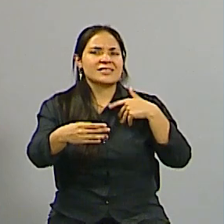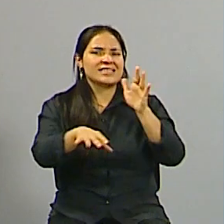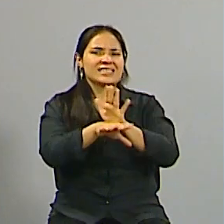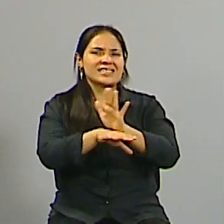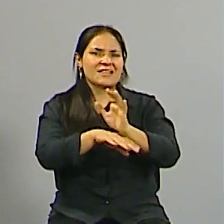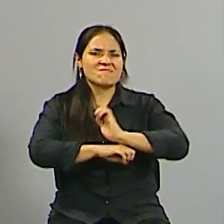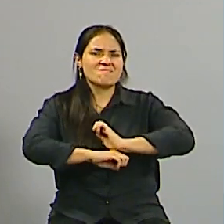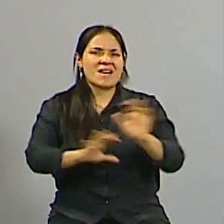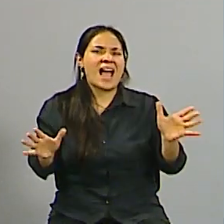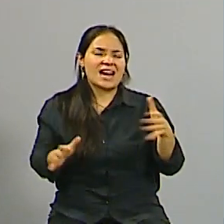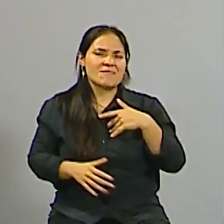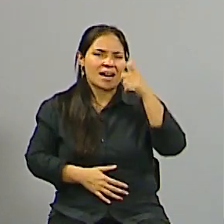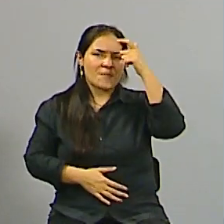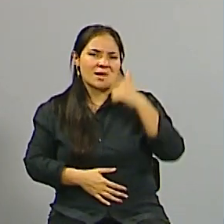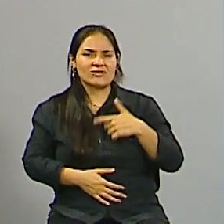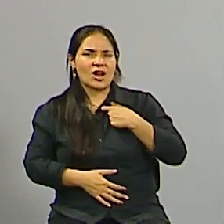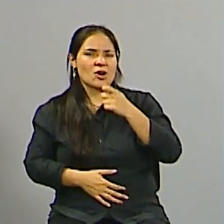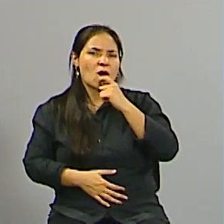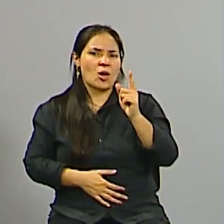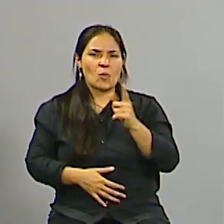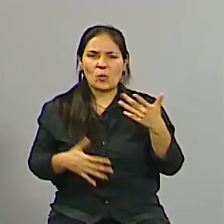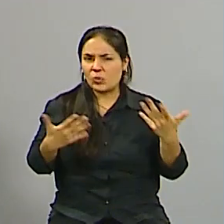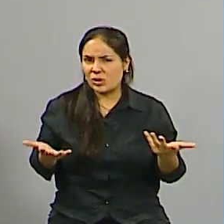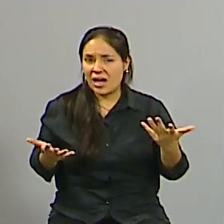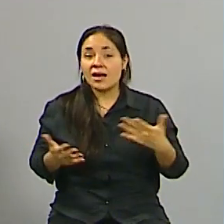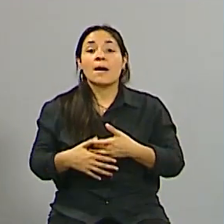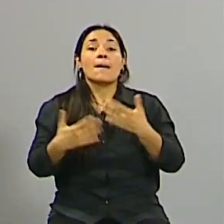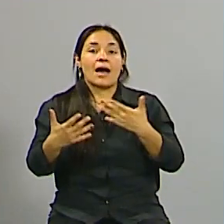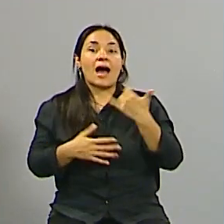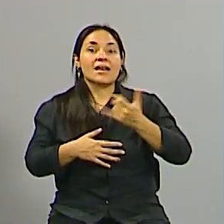para el trabajador? Hay un programa de radio que los nominó